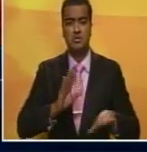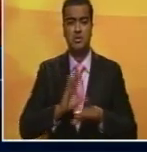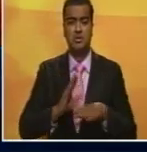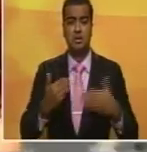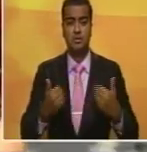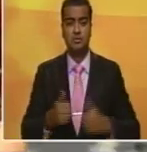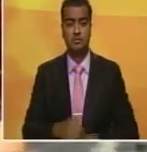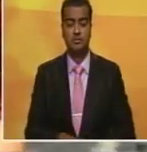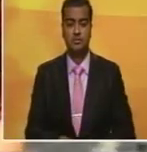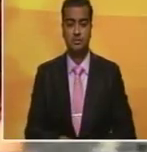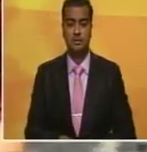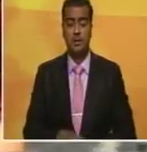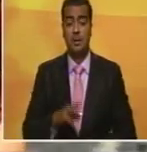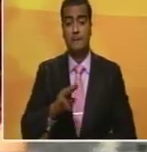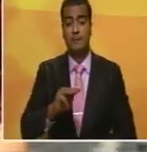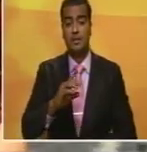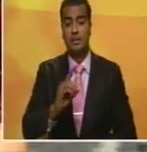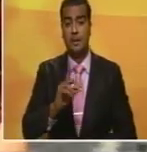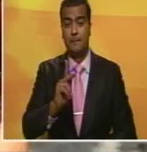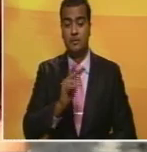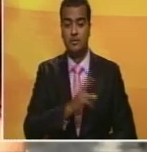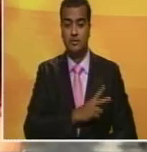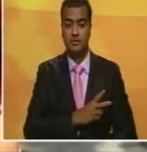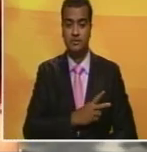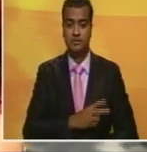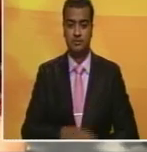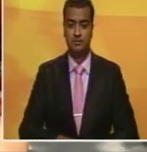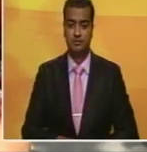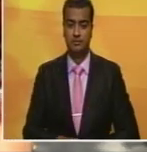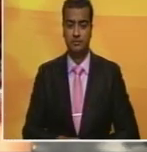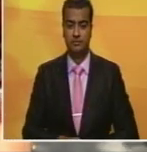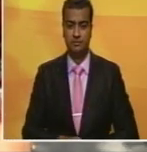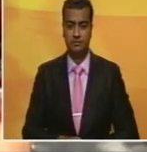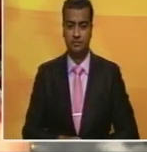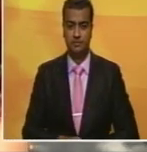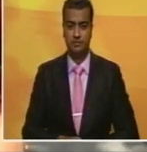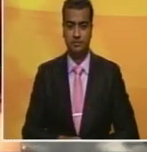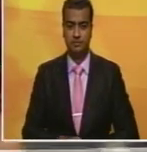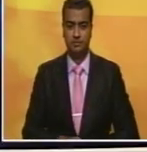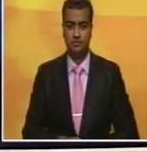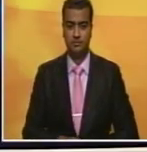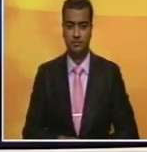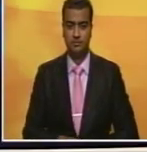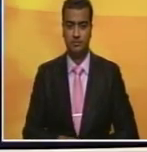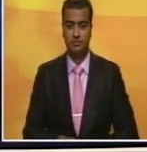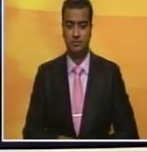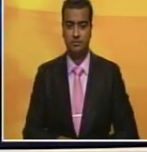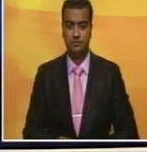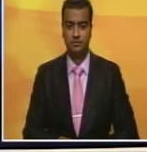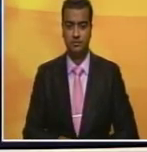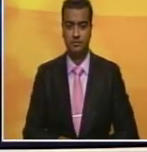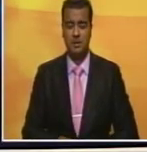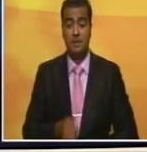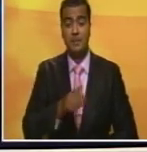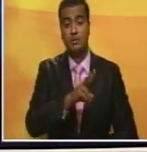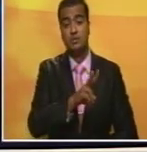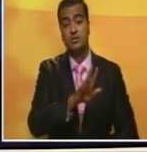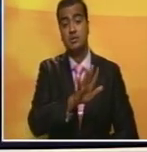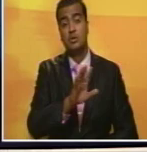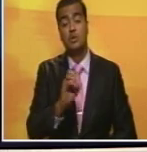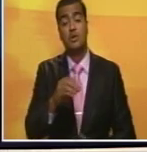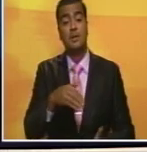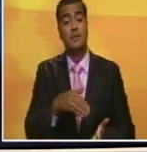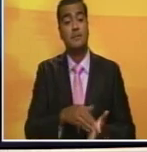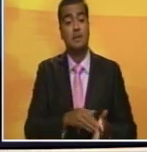salud. Desde el Estado Lara, en alianza con Latina TV, María Daniela Puerta, Noticiero Venevisión. Y más de